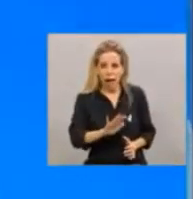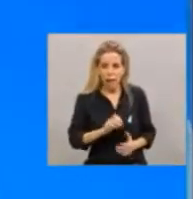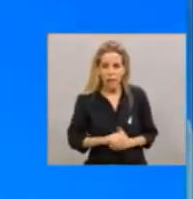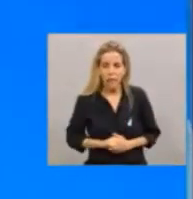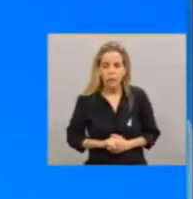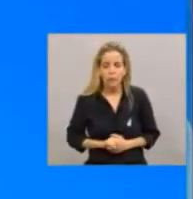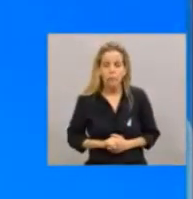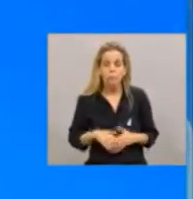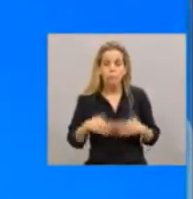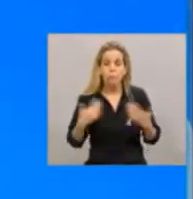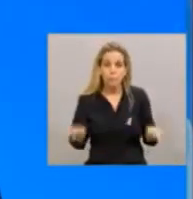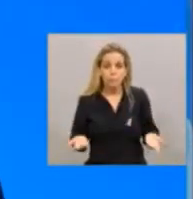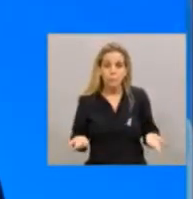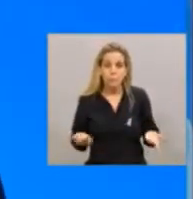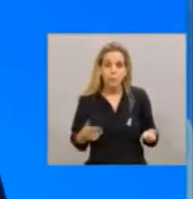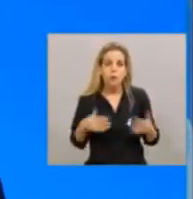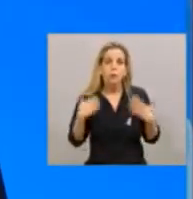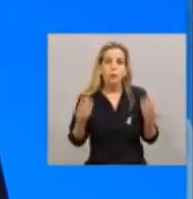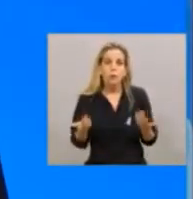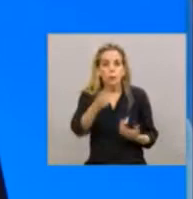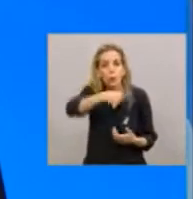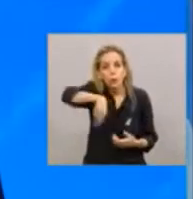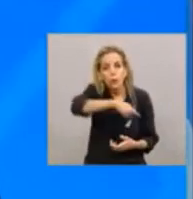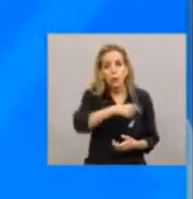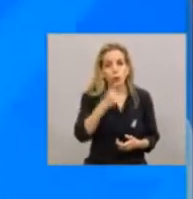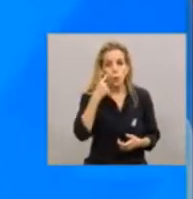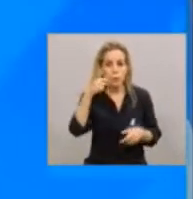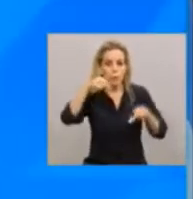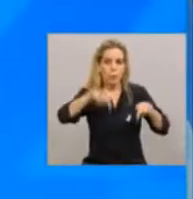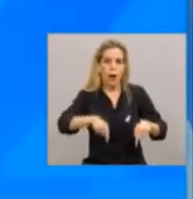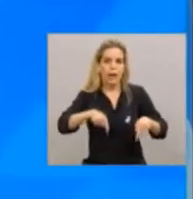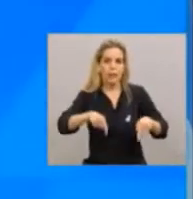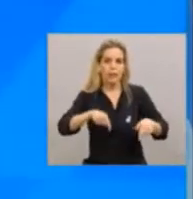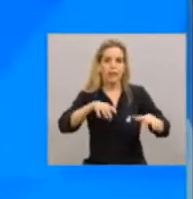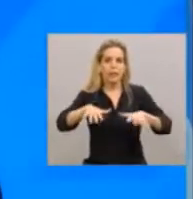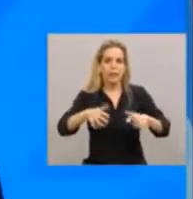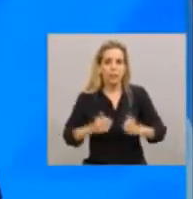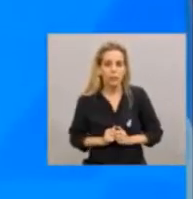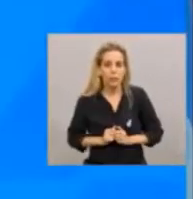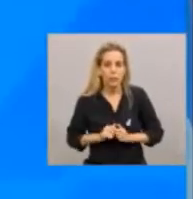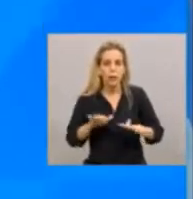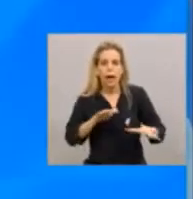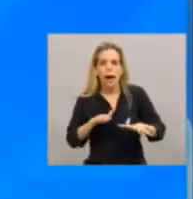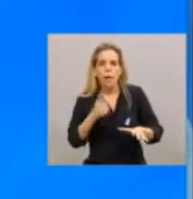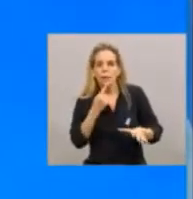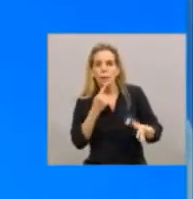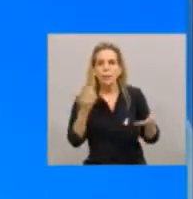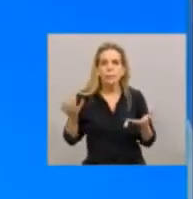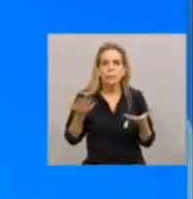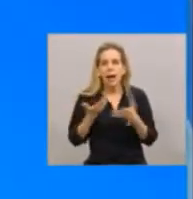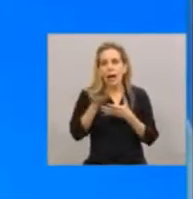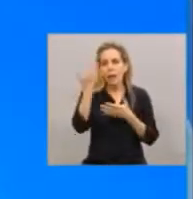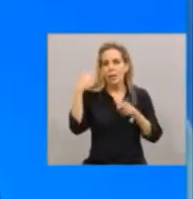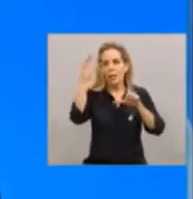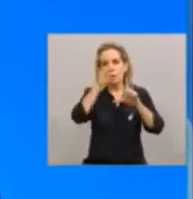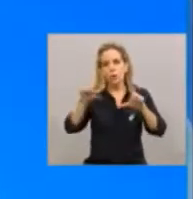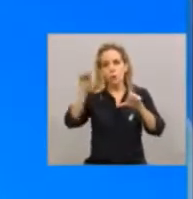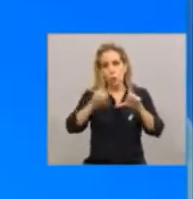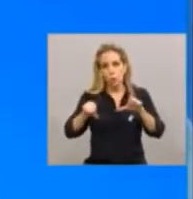hoy nosotros podemos vivir este presente a veces me pregunto ayer lo hablaba con los gobernadores